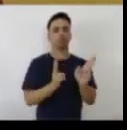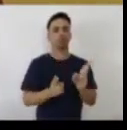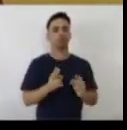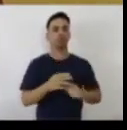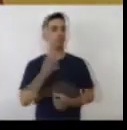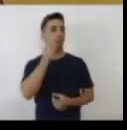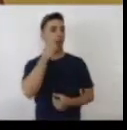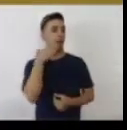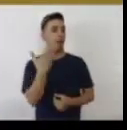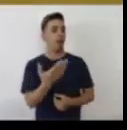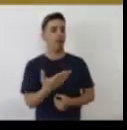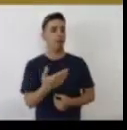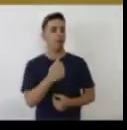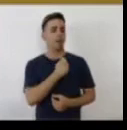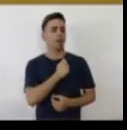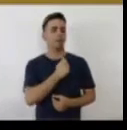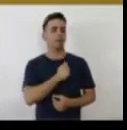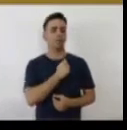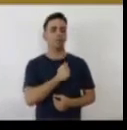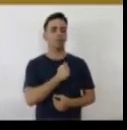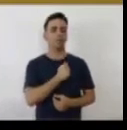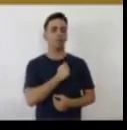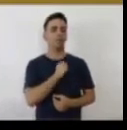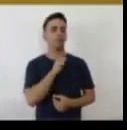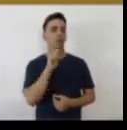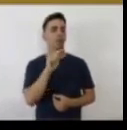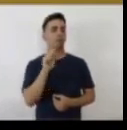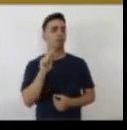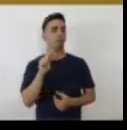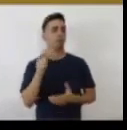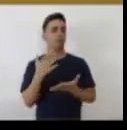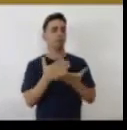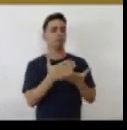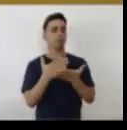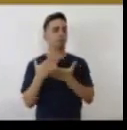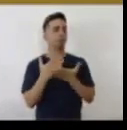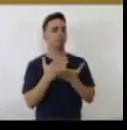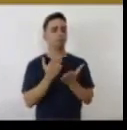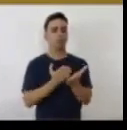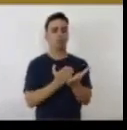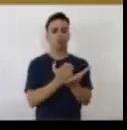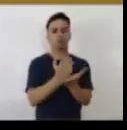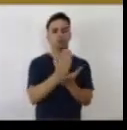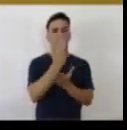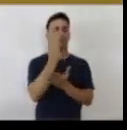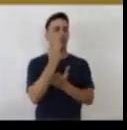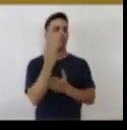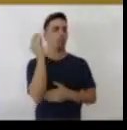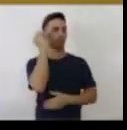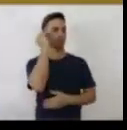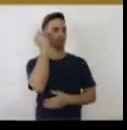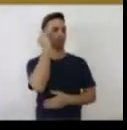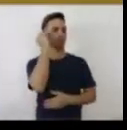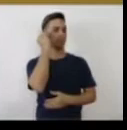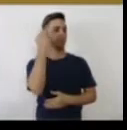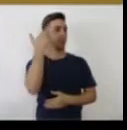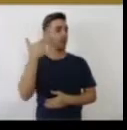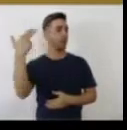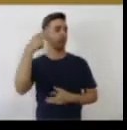a orientar. Además, mantenemos el propósito de continuar desarrollando